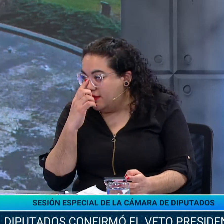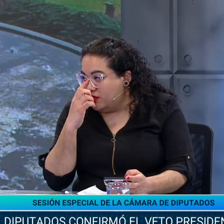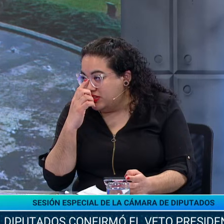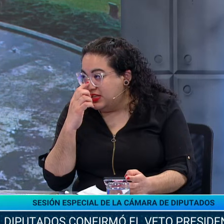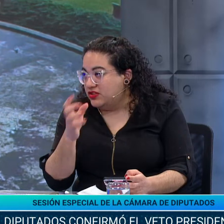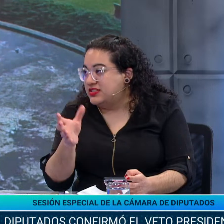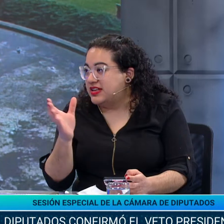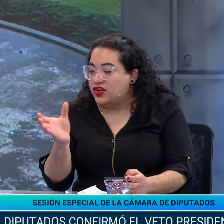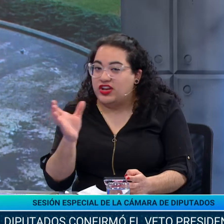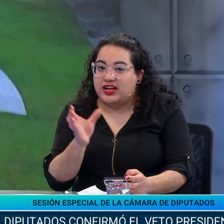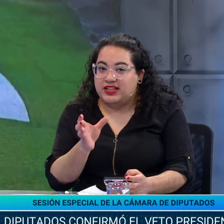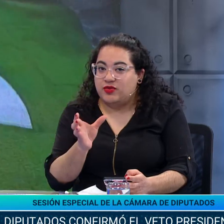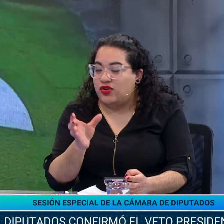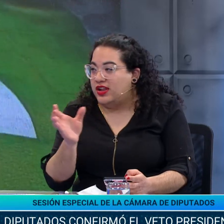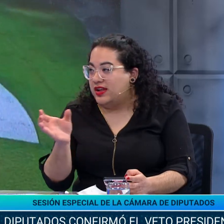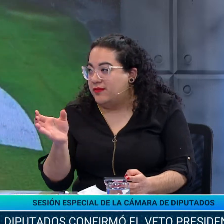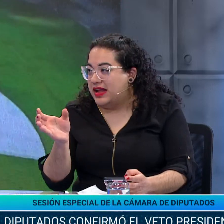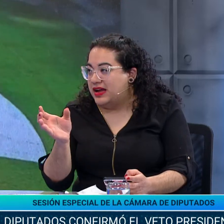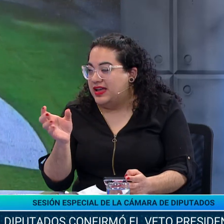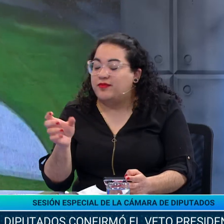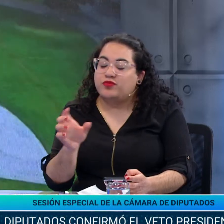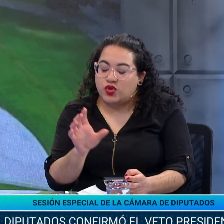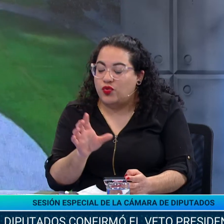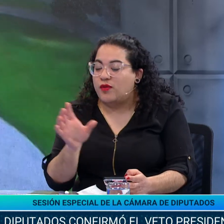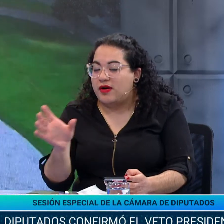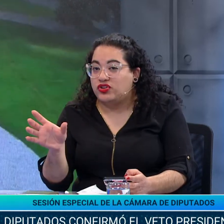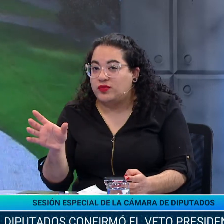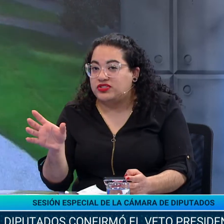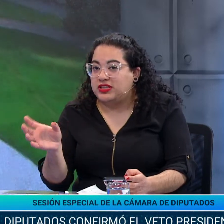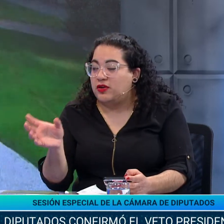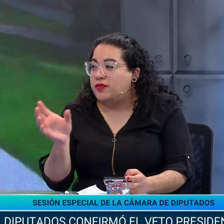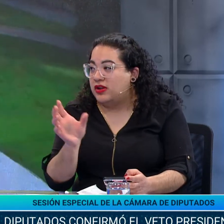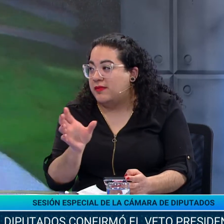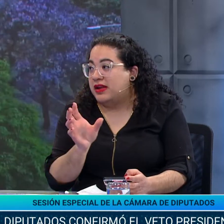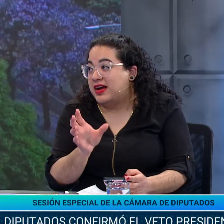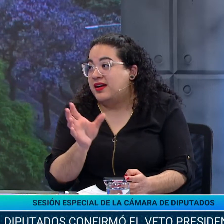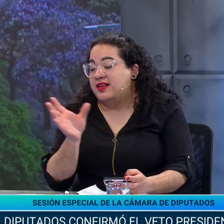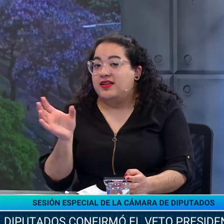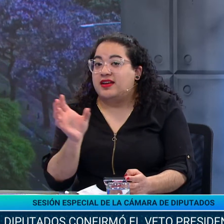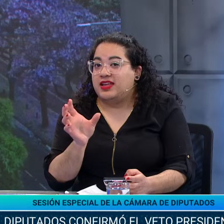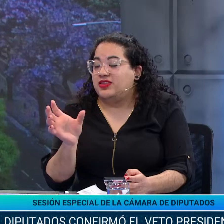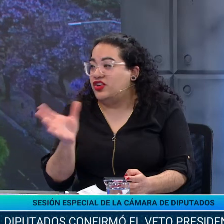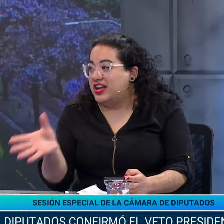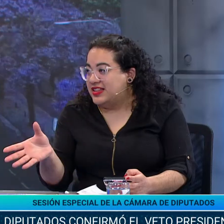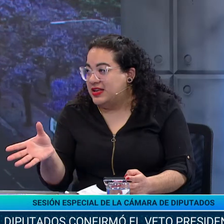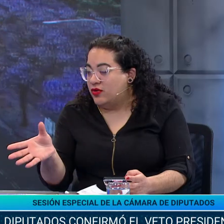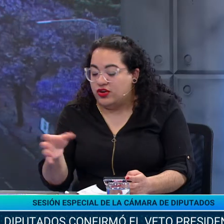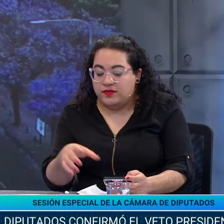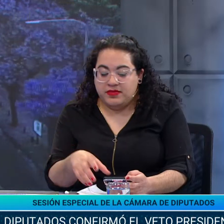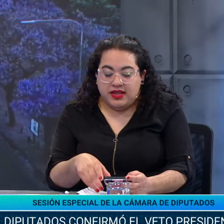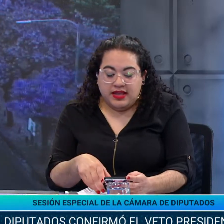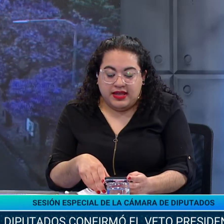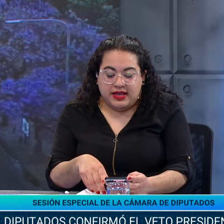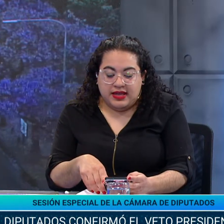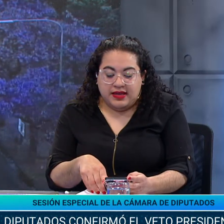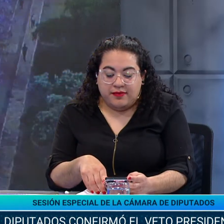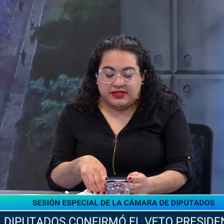votos positivos y salió negativo en la placa. Hubo más votos positivos, pero en la placa registró negativo,